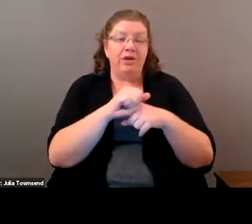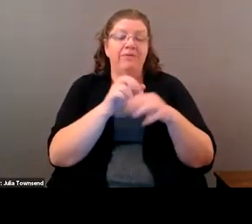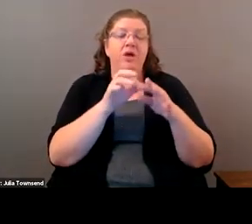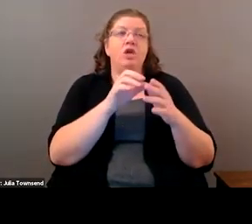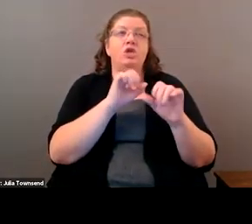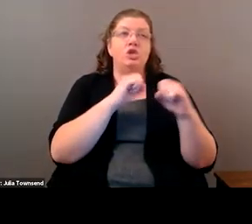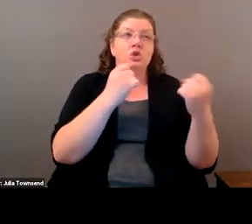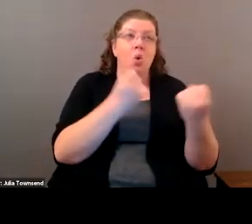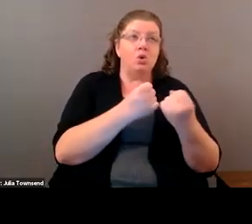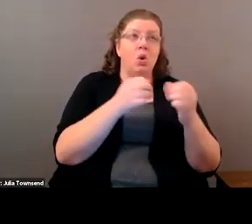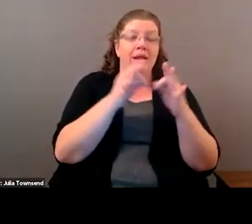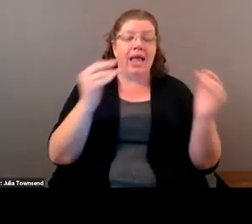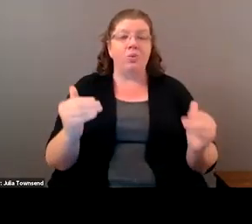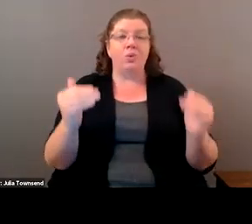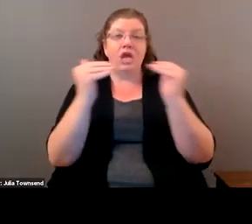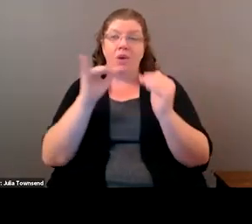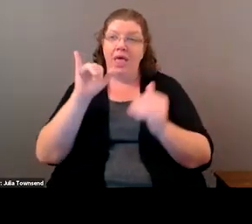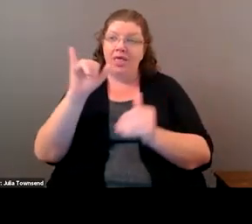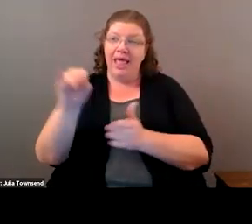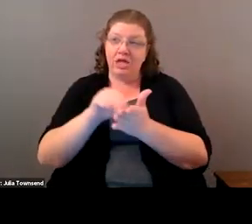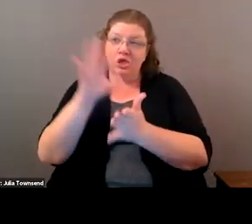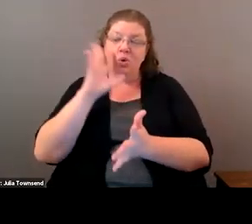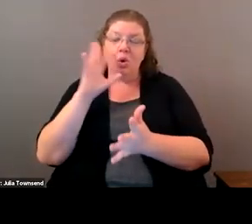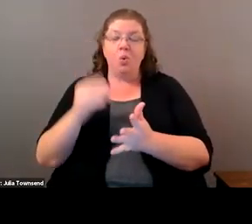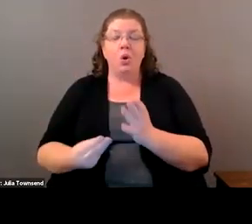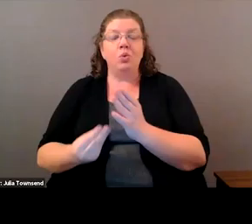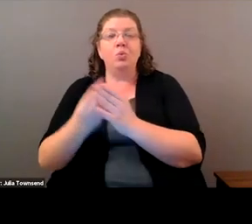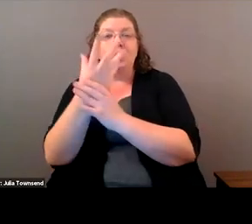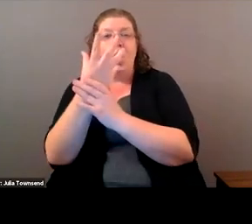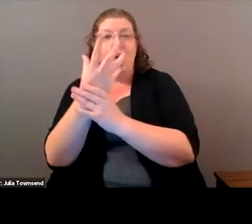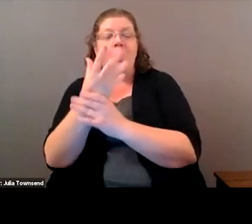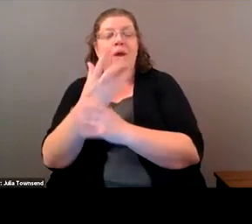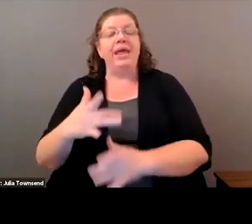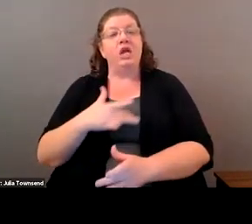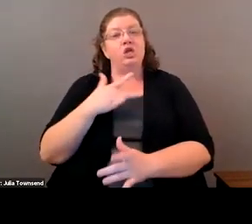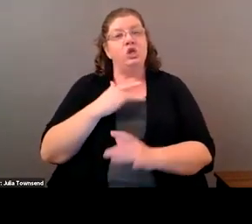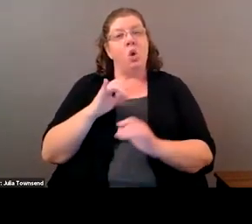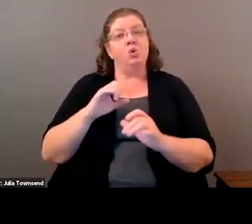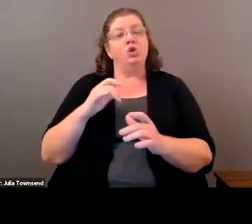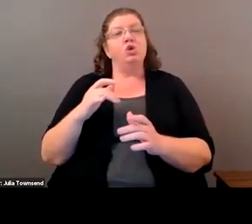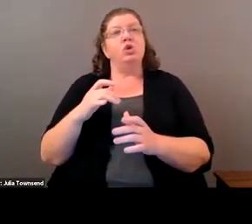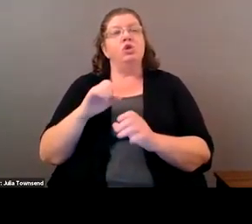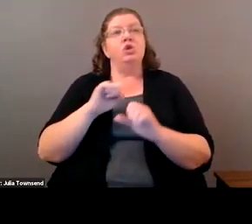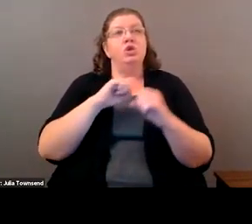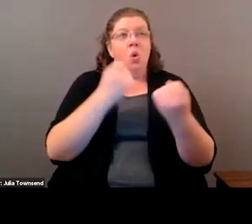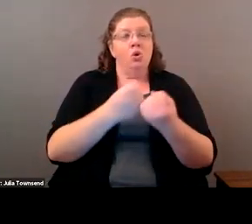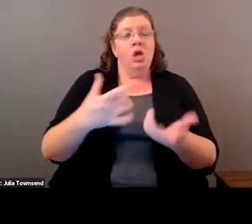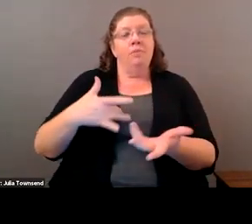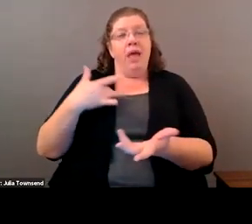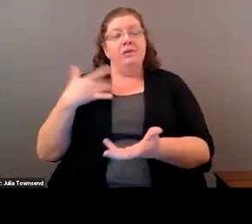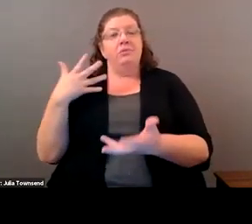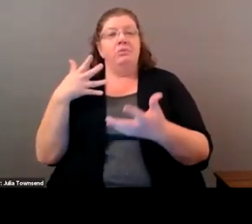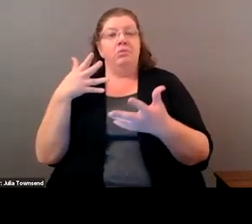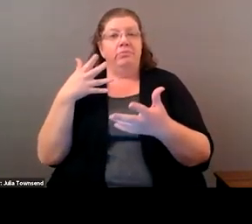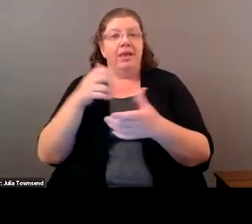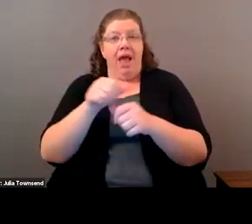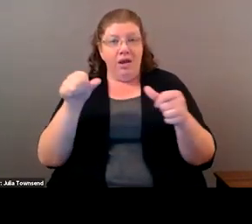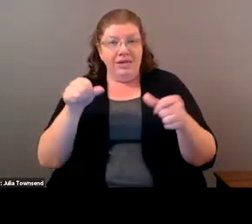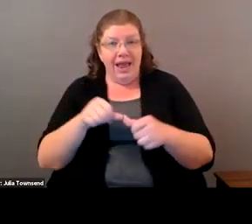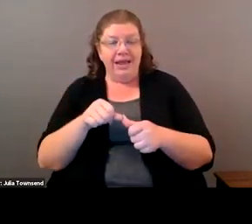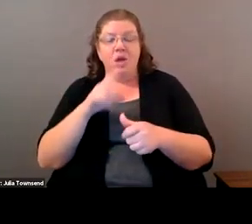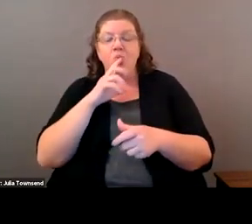y por medio de las estrategias es estudiante progresa en la escuela y esto les